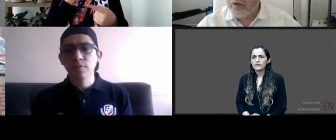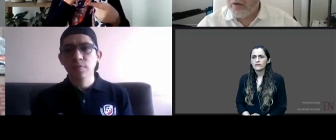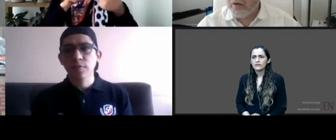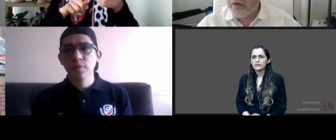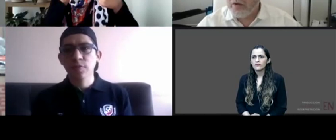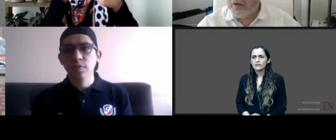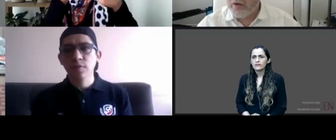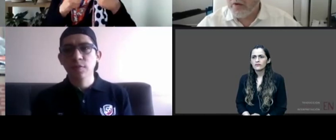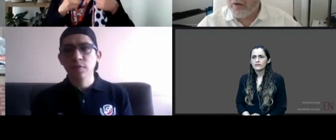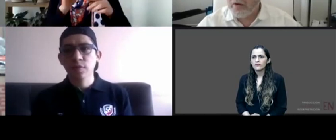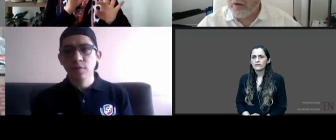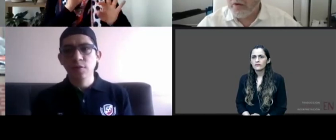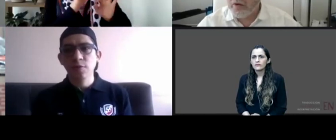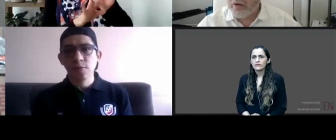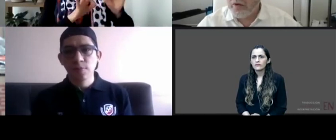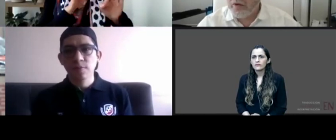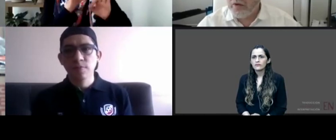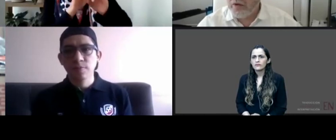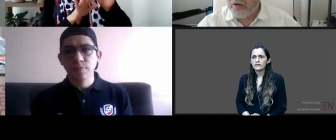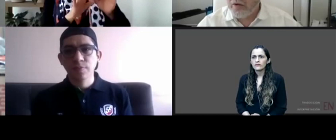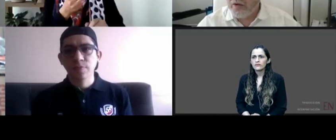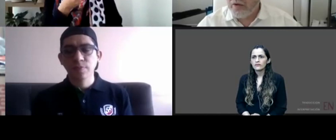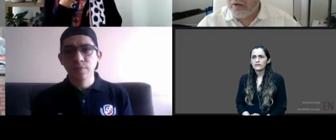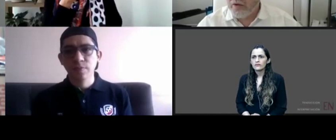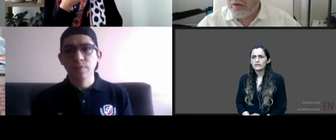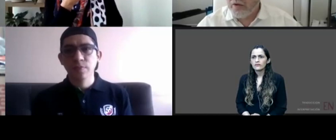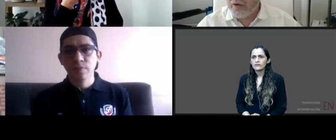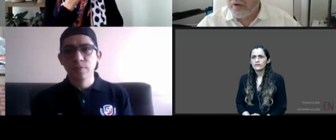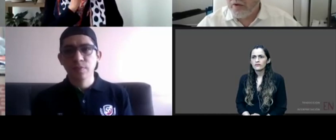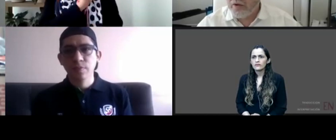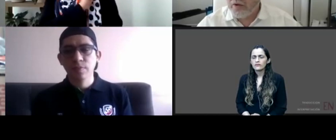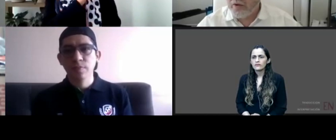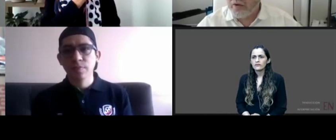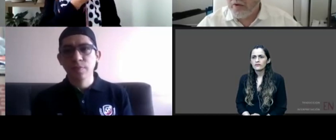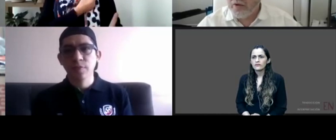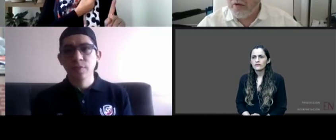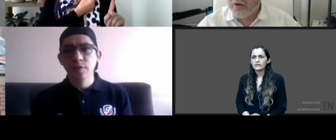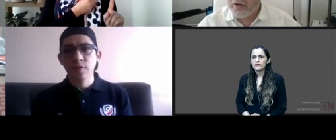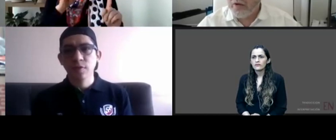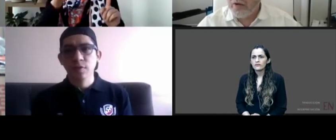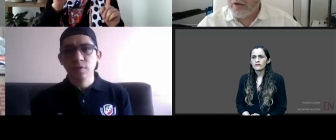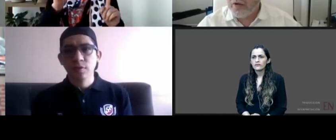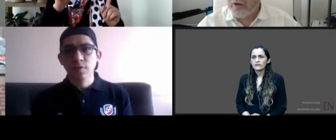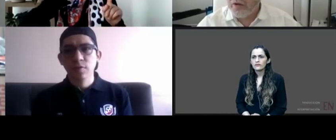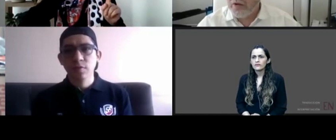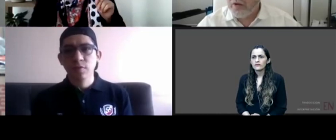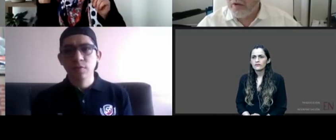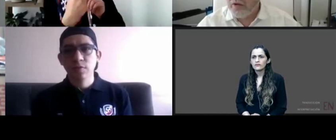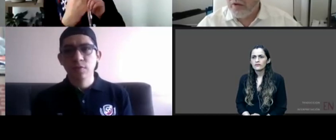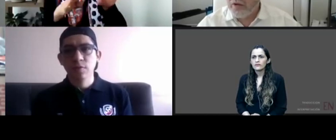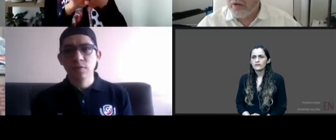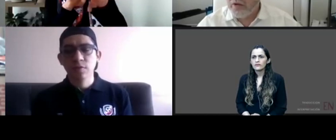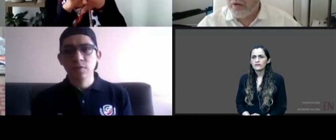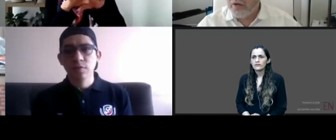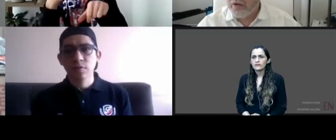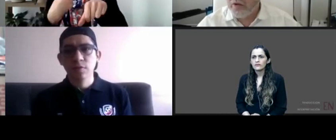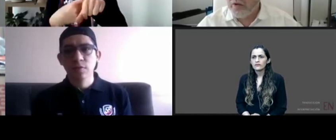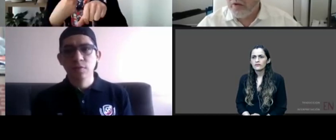es parte de mi identidad. Y a veces